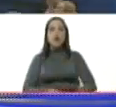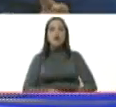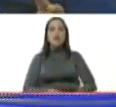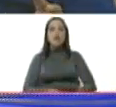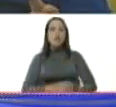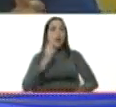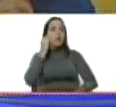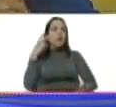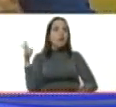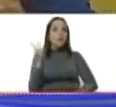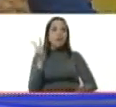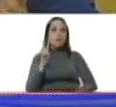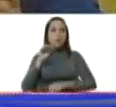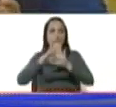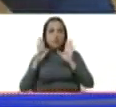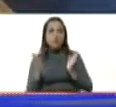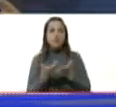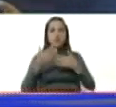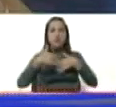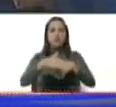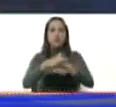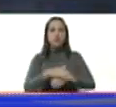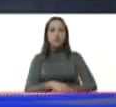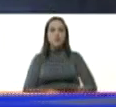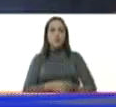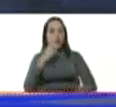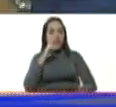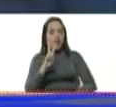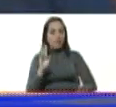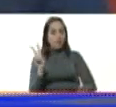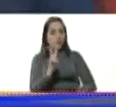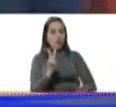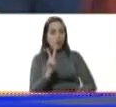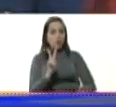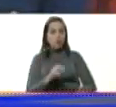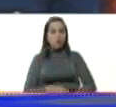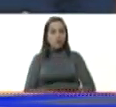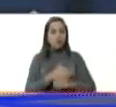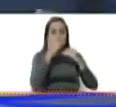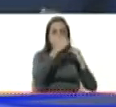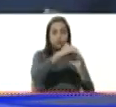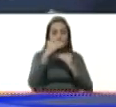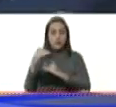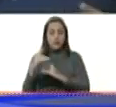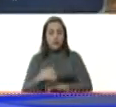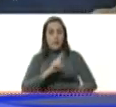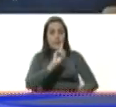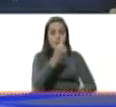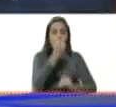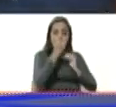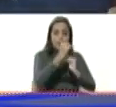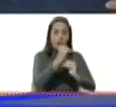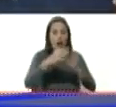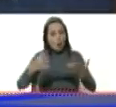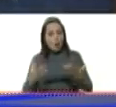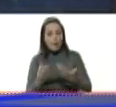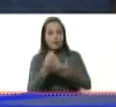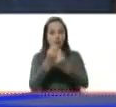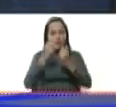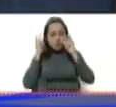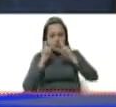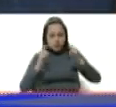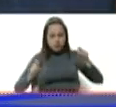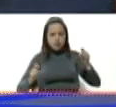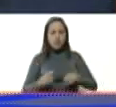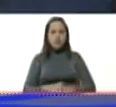país. Y fíjense, yo lo veo como en dos grandes fases. Ajá. La primera fase, el acompañamiento, la formación,